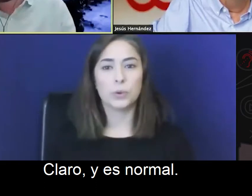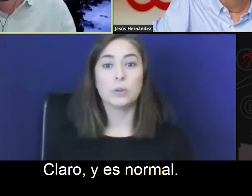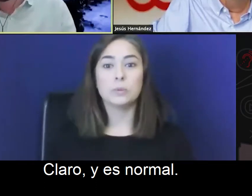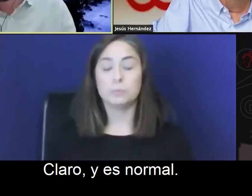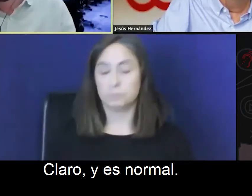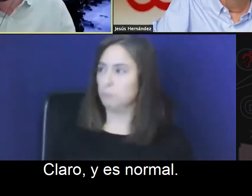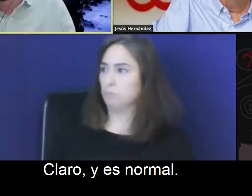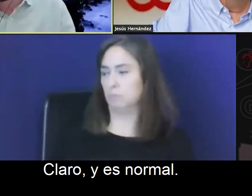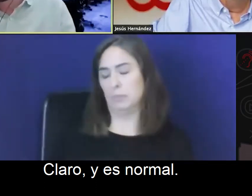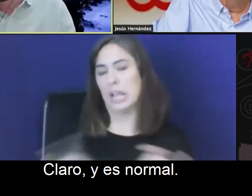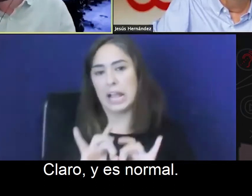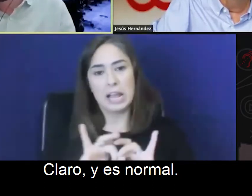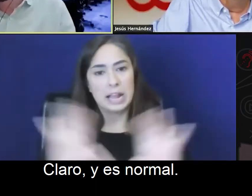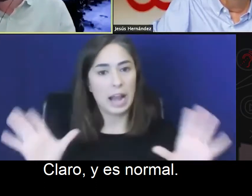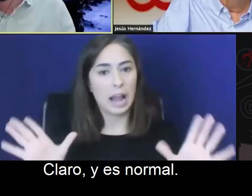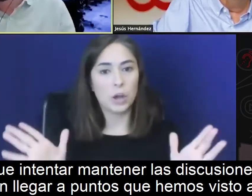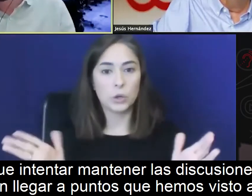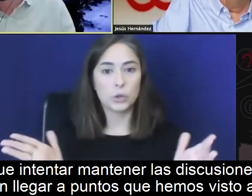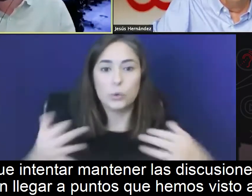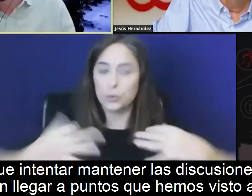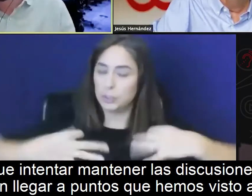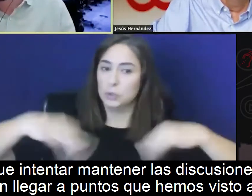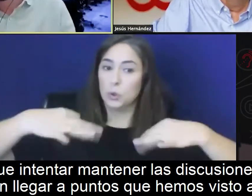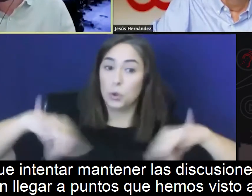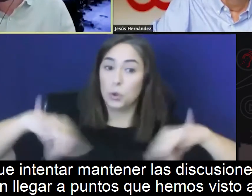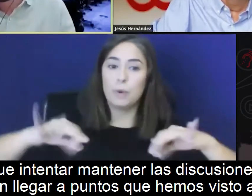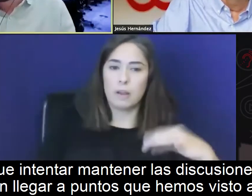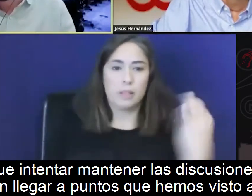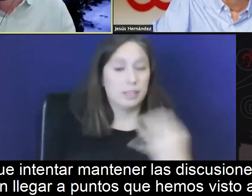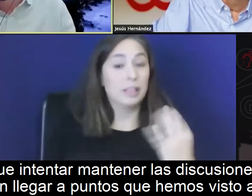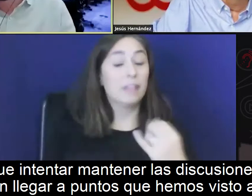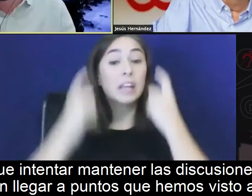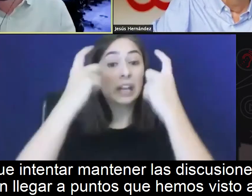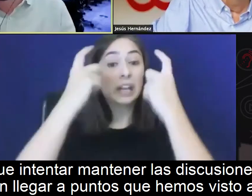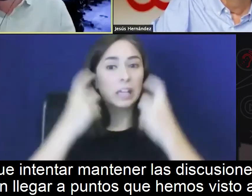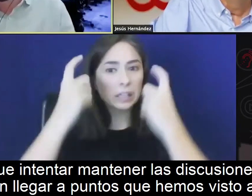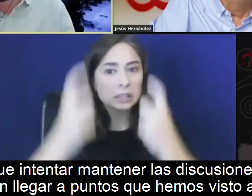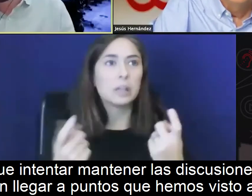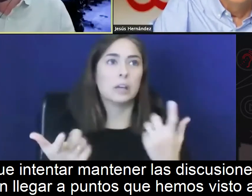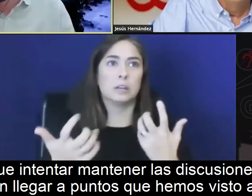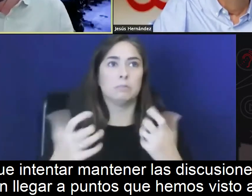normal, es normal y hay que intentar mantener las discusiones en